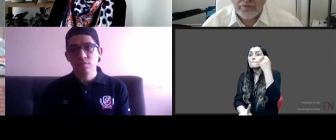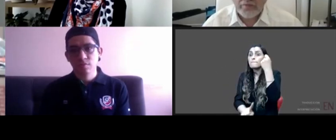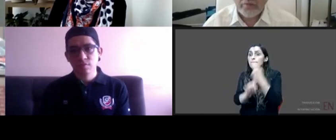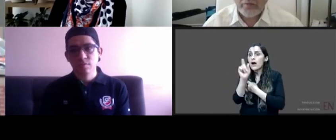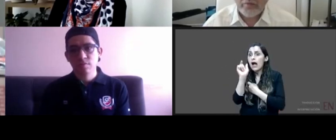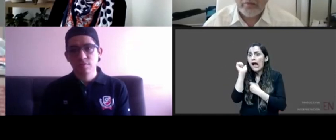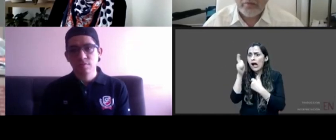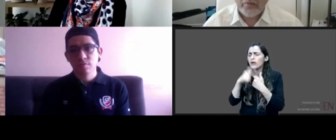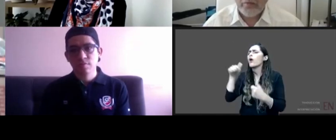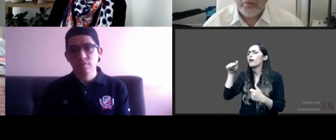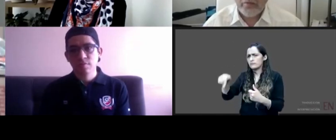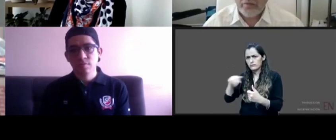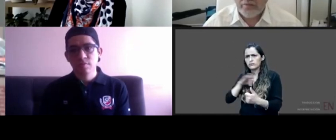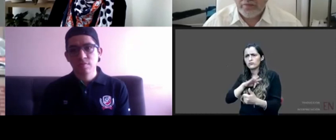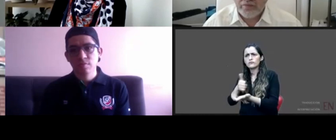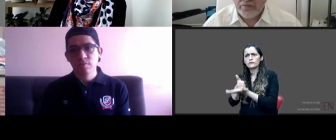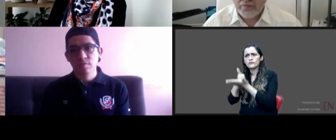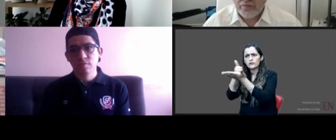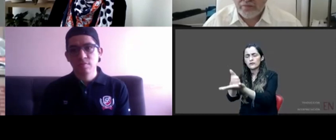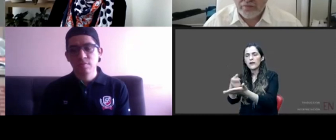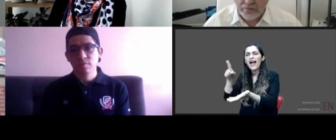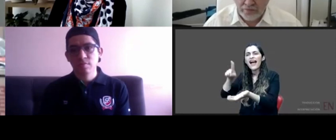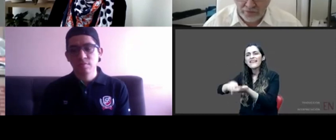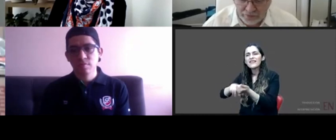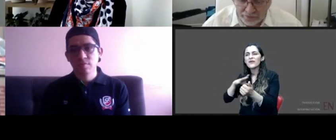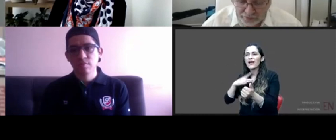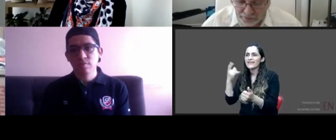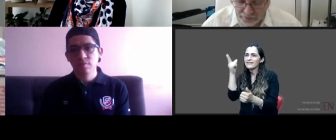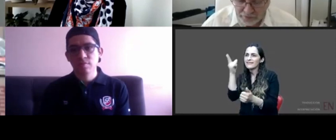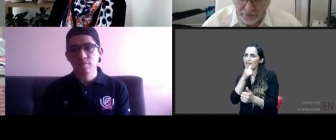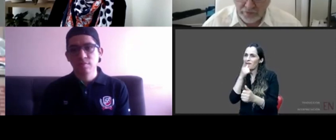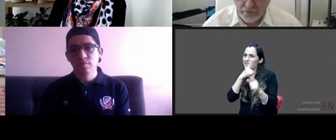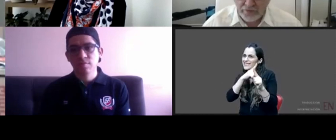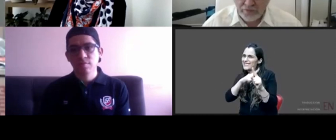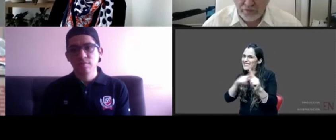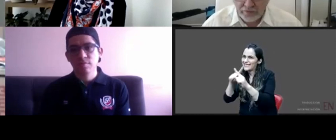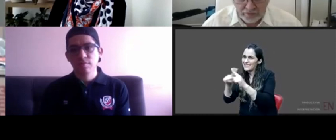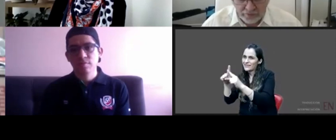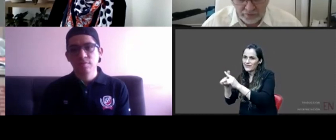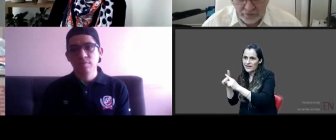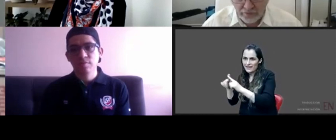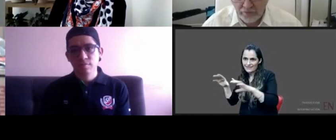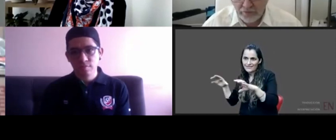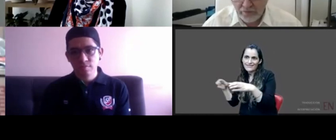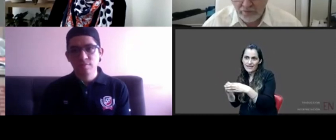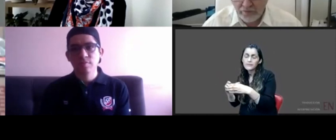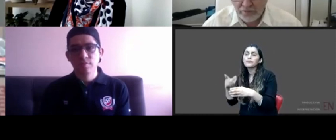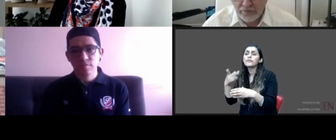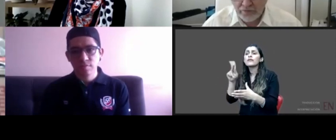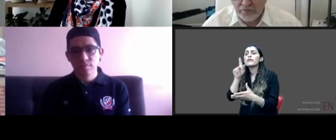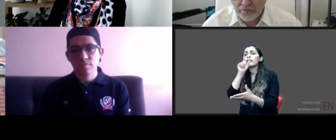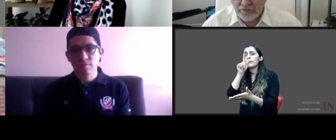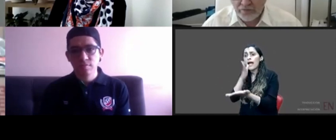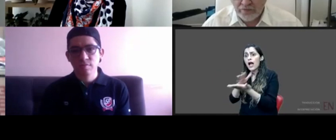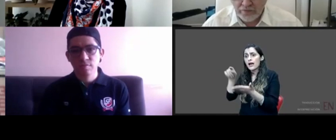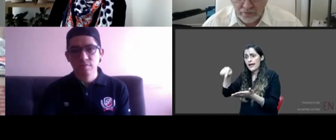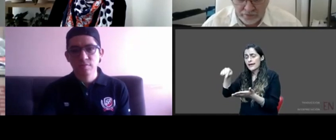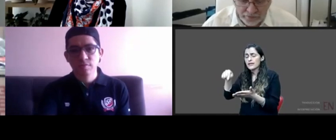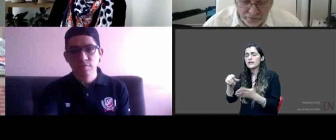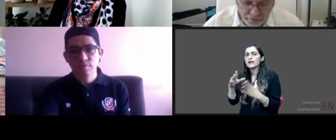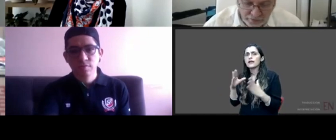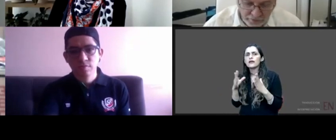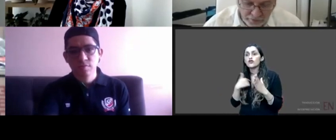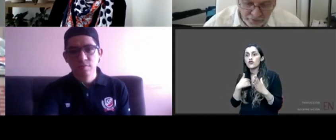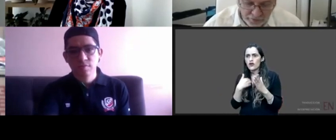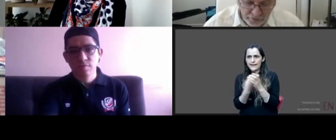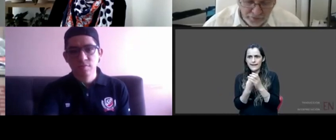Habemos, pues, de todas las culturas, de todas las lenguas. Y además enseñamos también, yo por el momento estoy